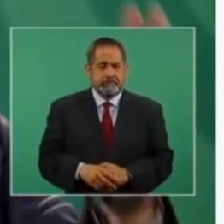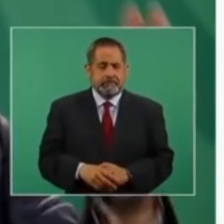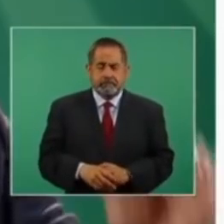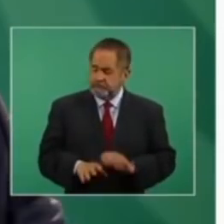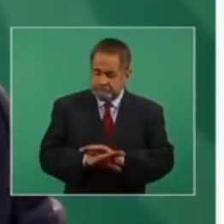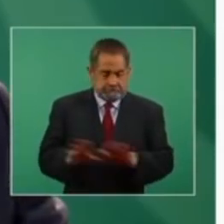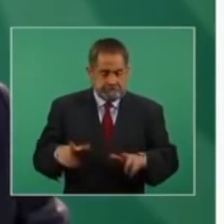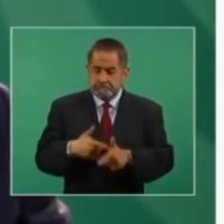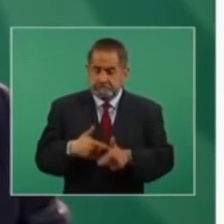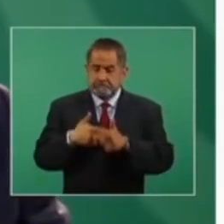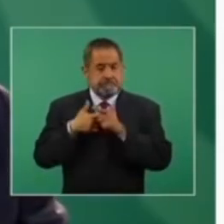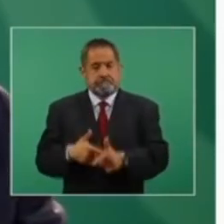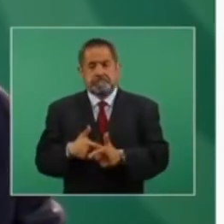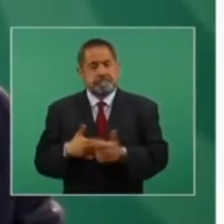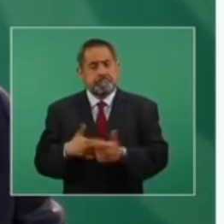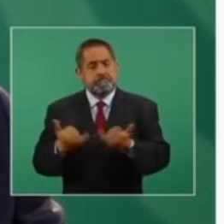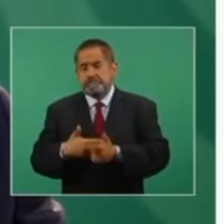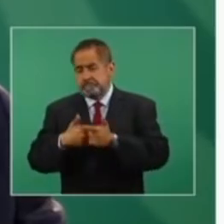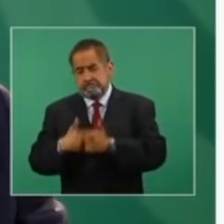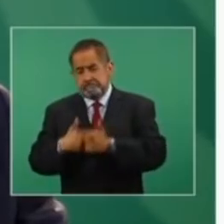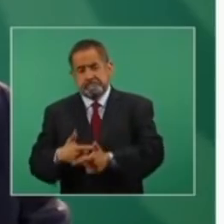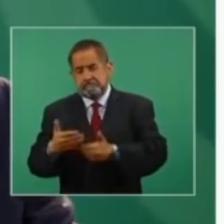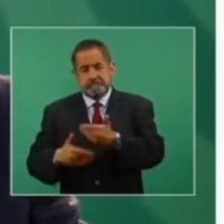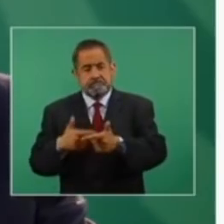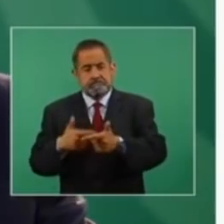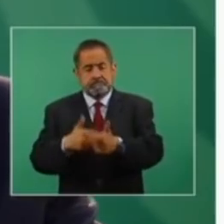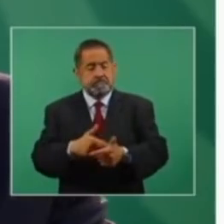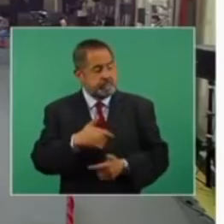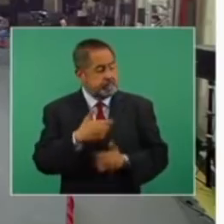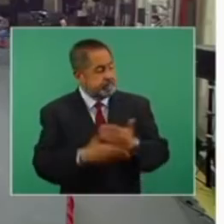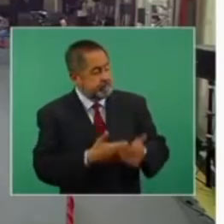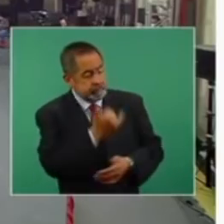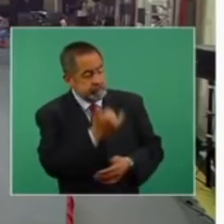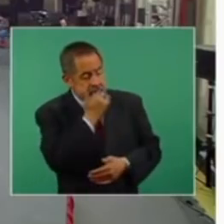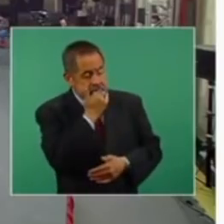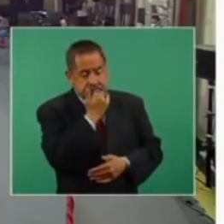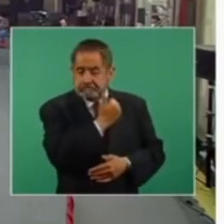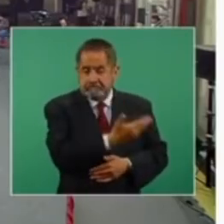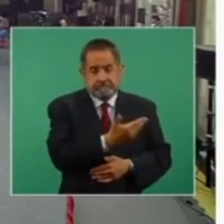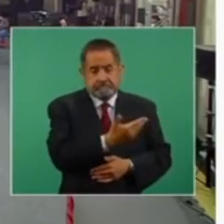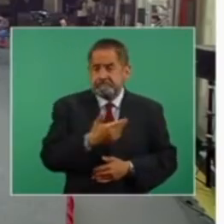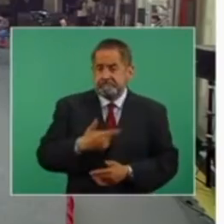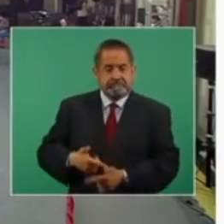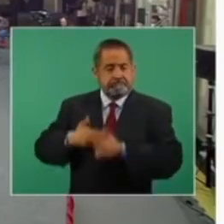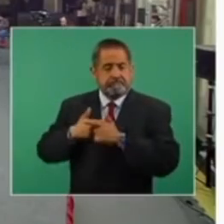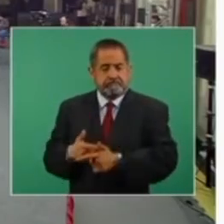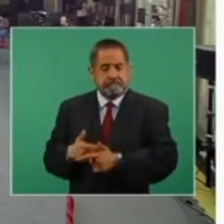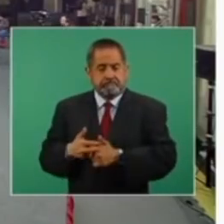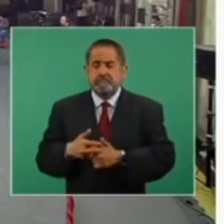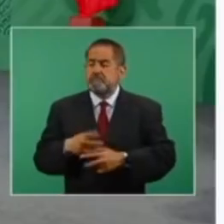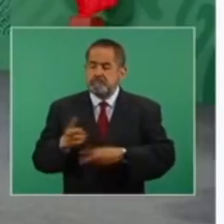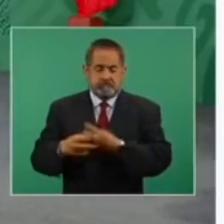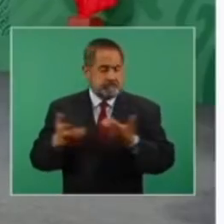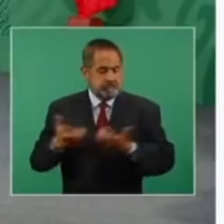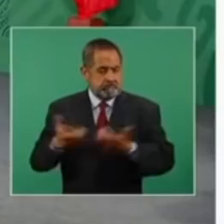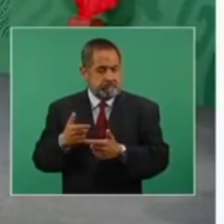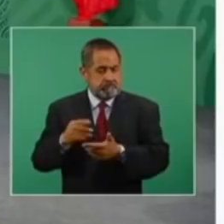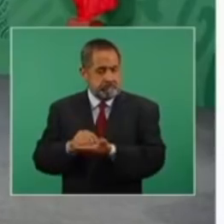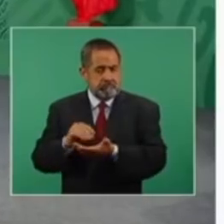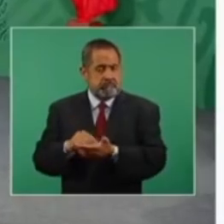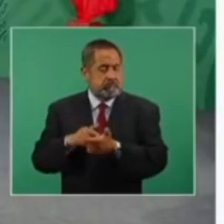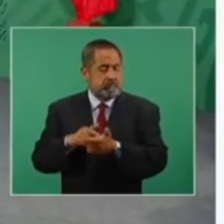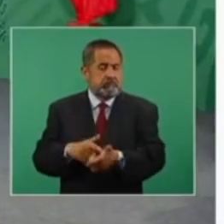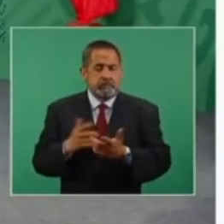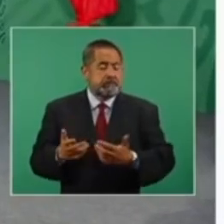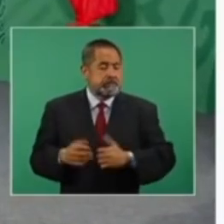Entonces vamos a continuar con esto. Y ofrecemos disculpa por lo que se está haciendo, pero si